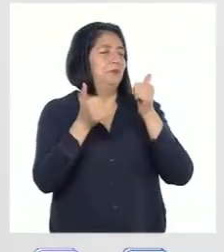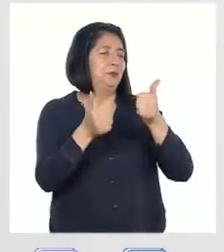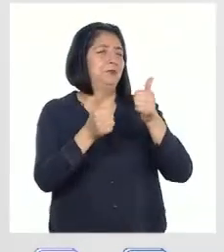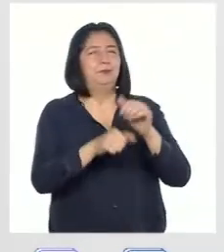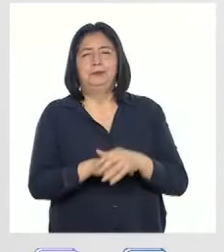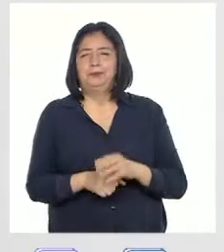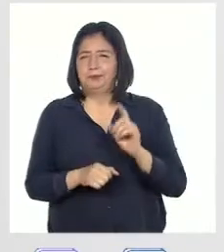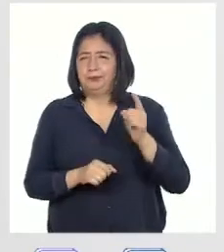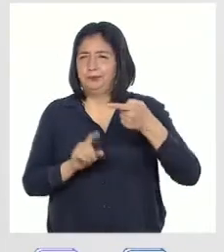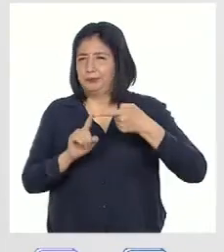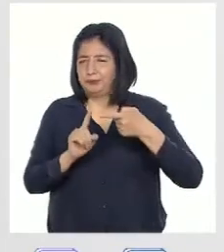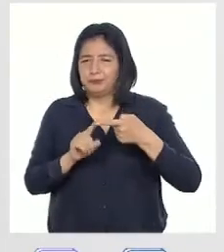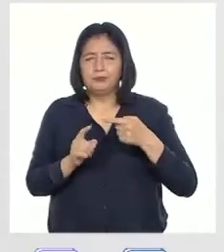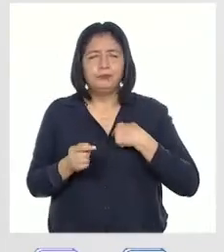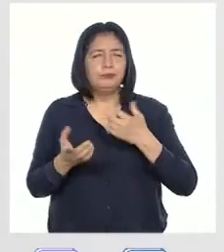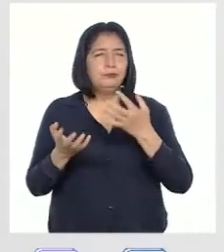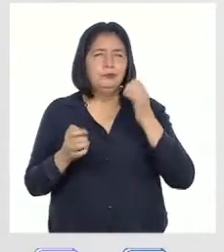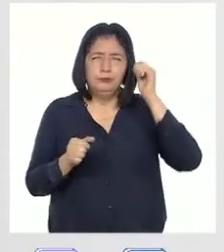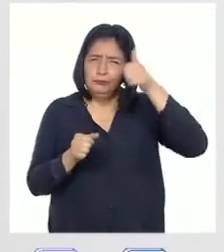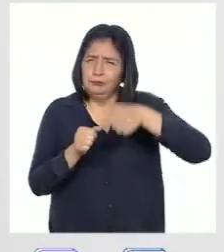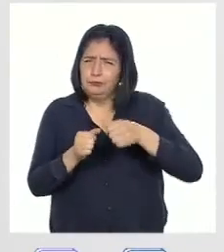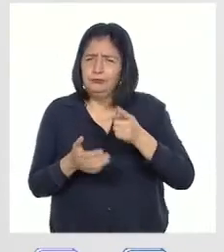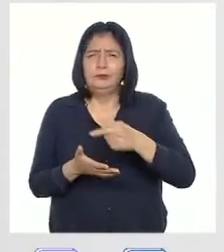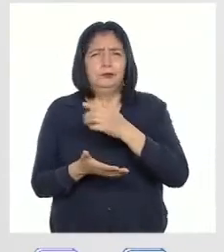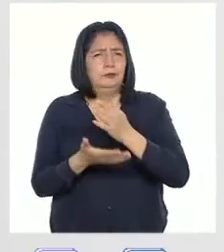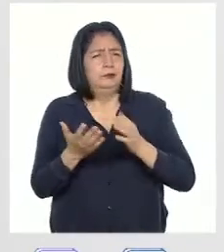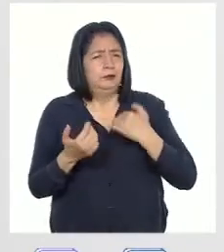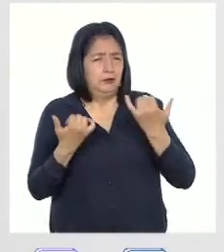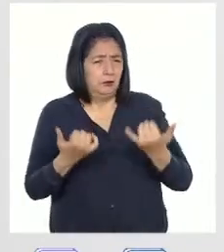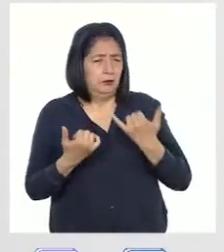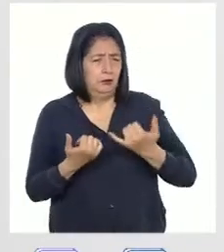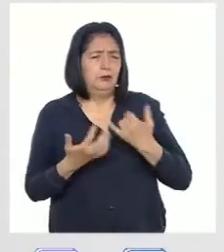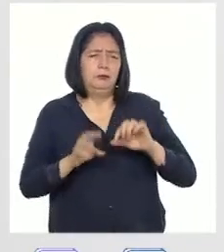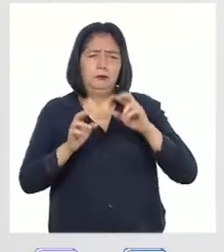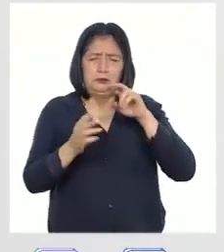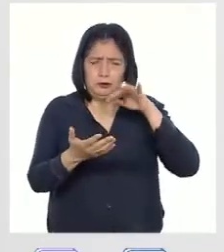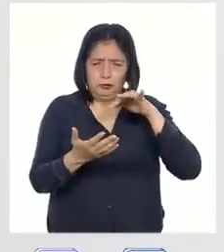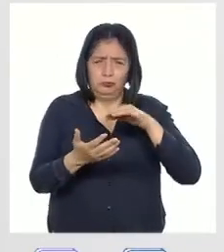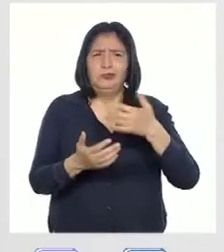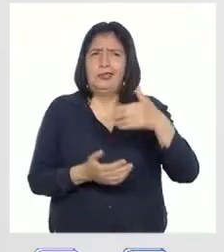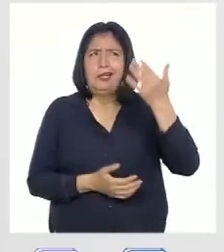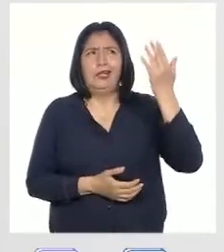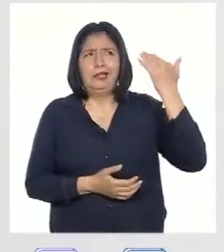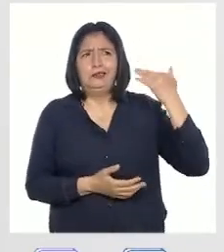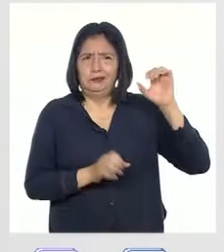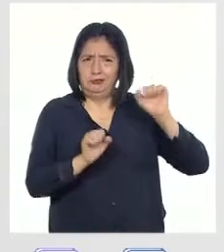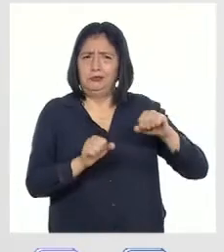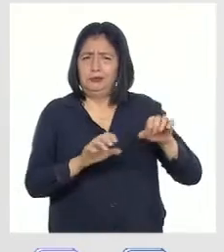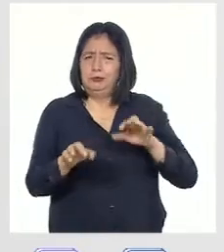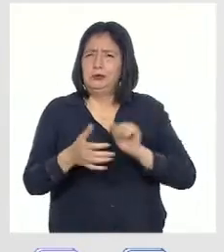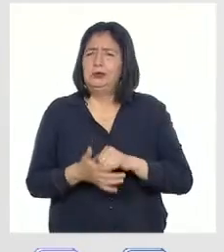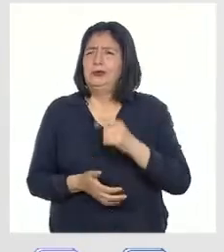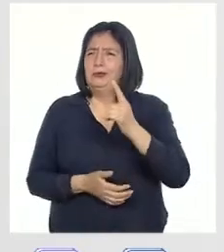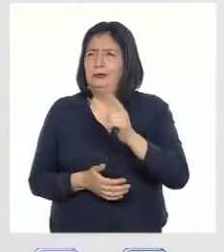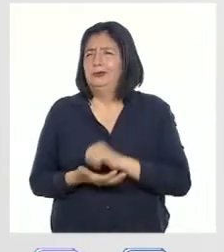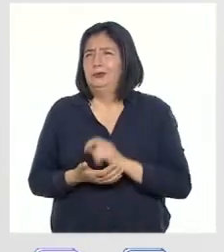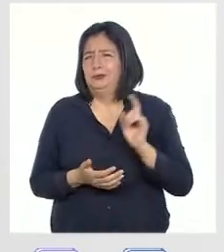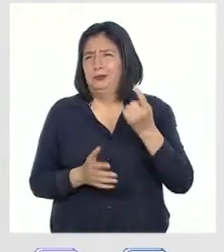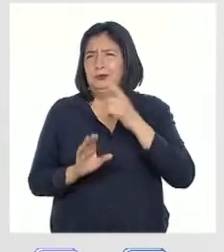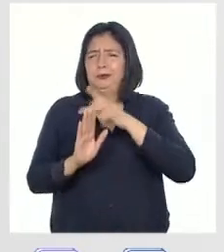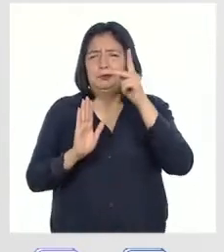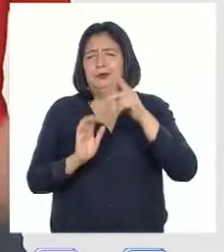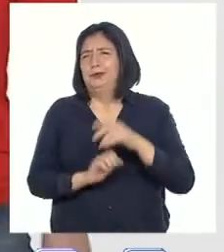bien! Primero, quiero recordarles que parte de lo que veremos hoy ya lo hemos trabajado anteriormente en uno de nuestros